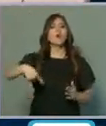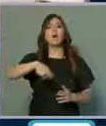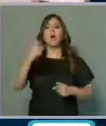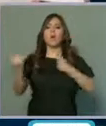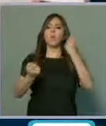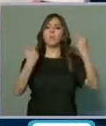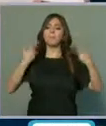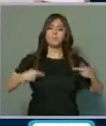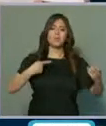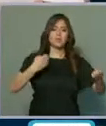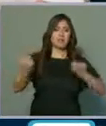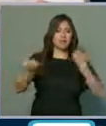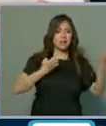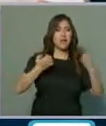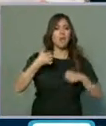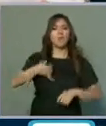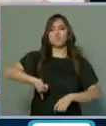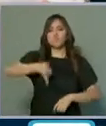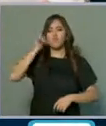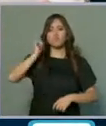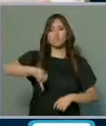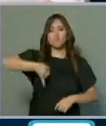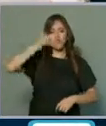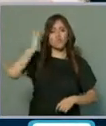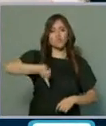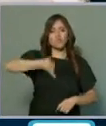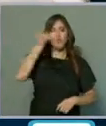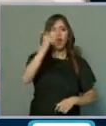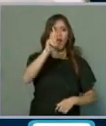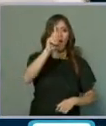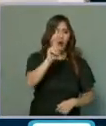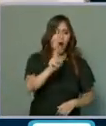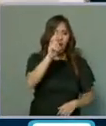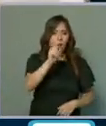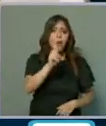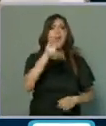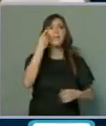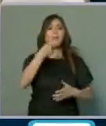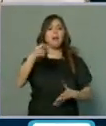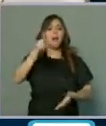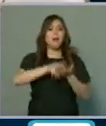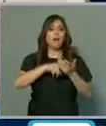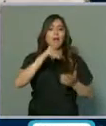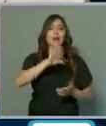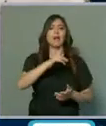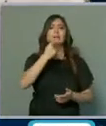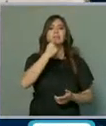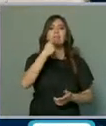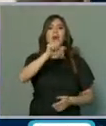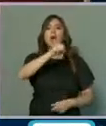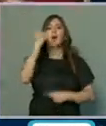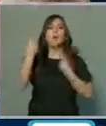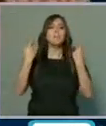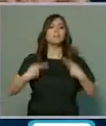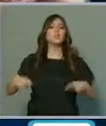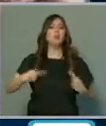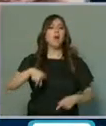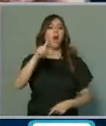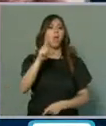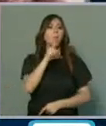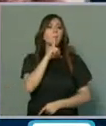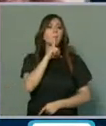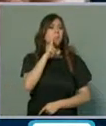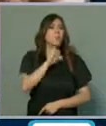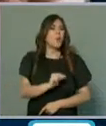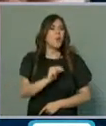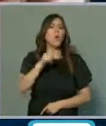intentando rehidratarnos por las cuestiones de calor y tomamos agua que viene saborizada, porque tal vez no nos guste el agua simple, y tomamos esas botellas con